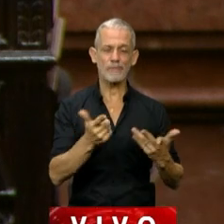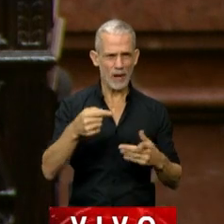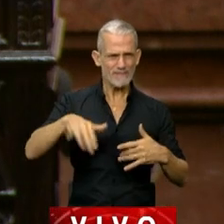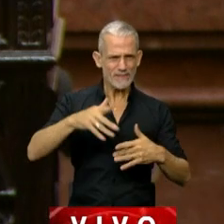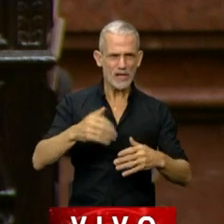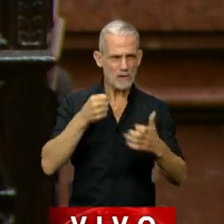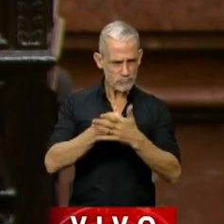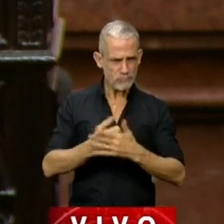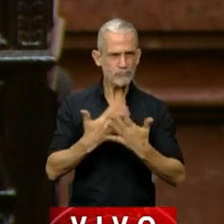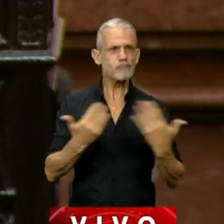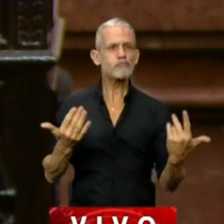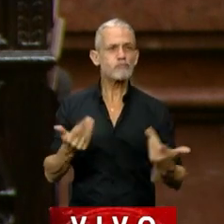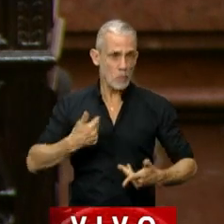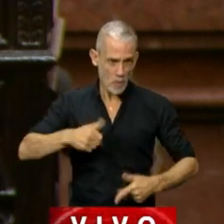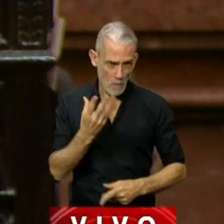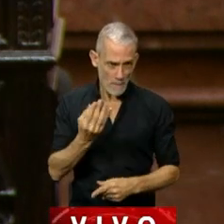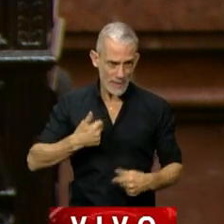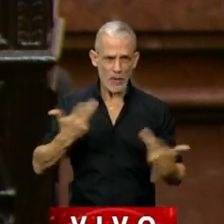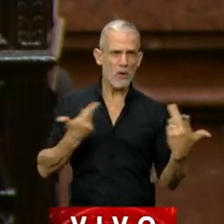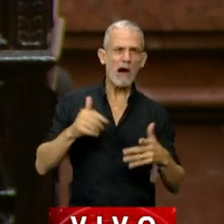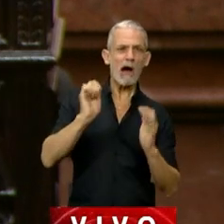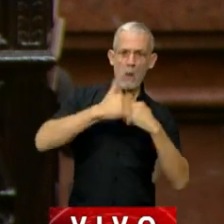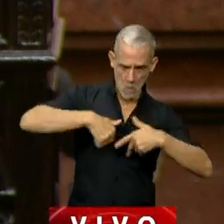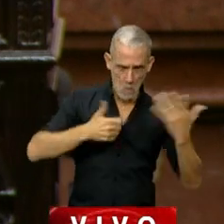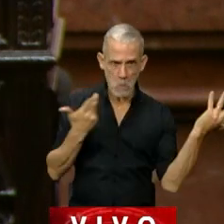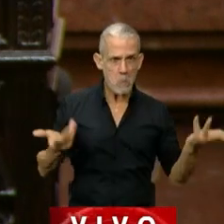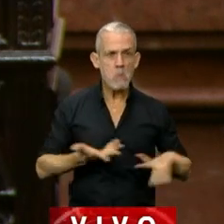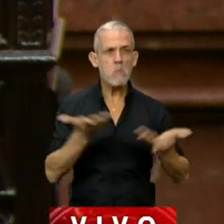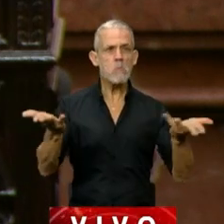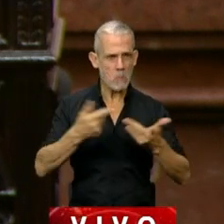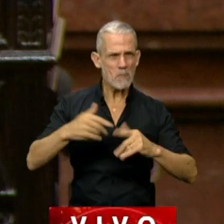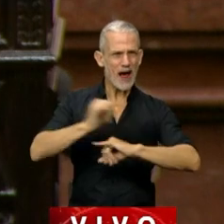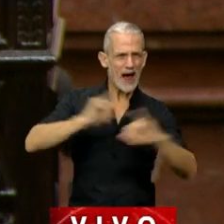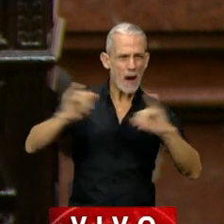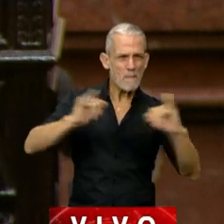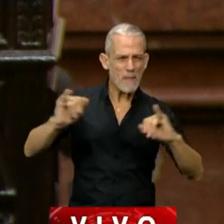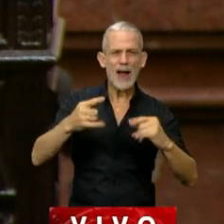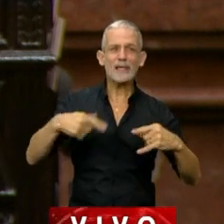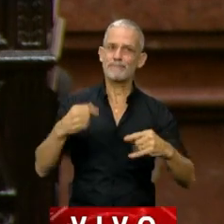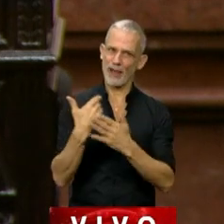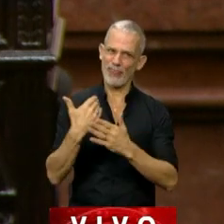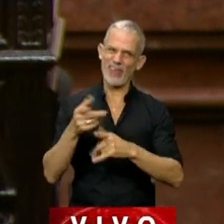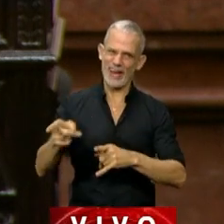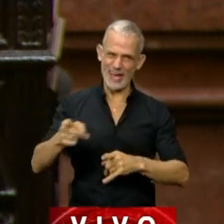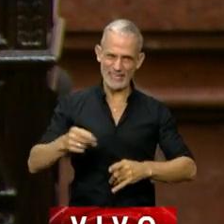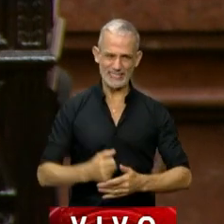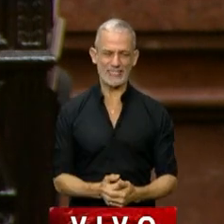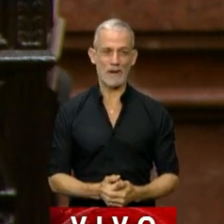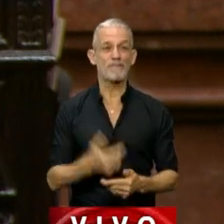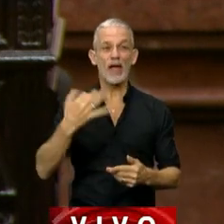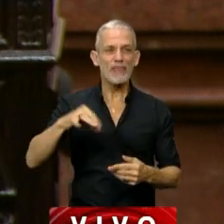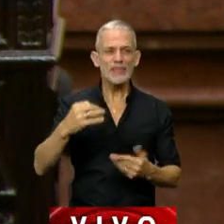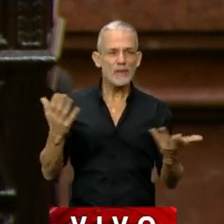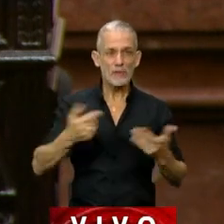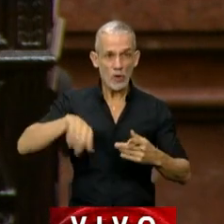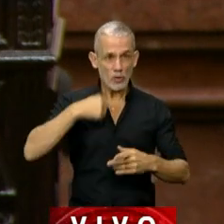enfrentar públicamente, además, porque no tenemos nada que esconder, estas campañas orquestadas desde esta derecha recalcitrante que tiene que saber